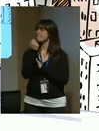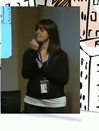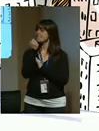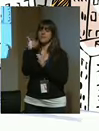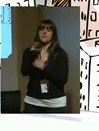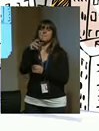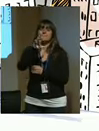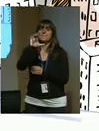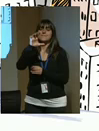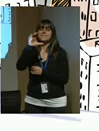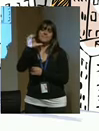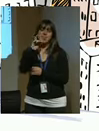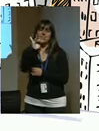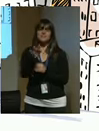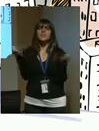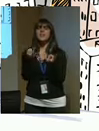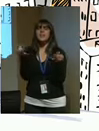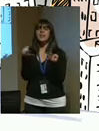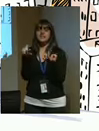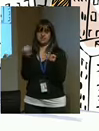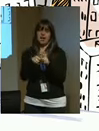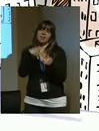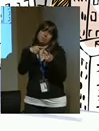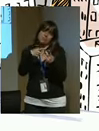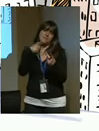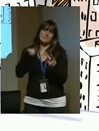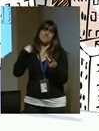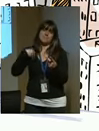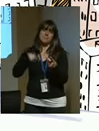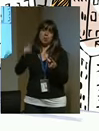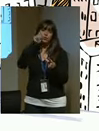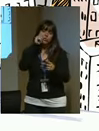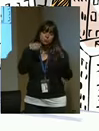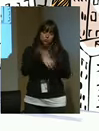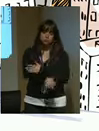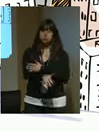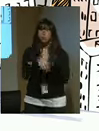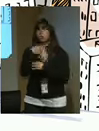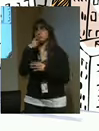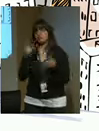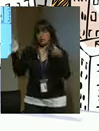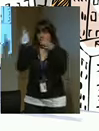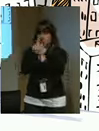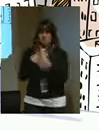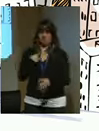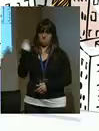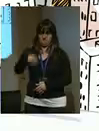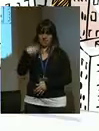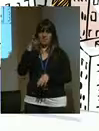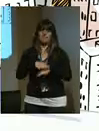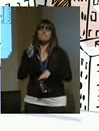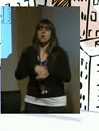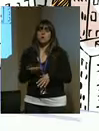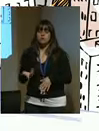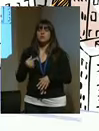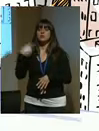qué es PREDIF y por qué presidimos actualmente la Comisión de Turismo y Ocio Inclusivo del CERMI estatal. PREDIF es una